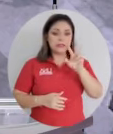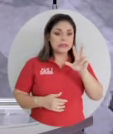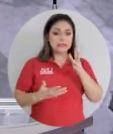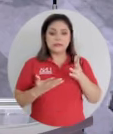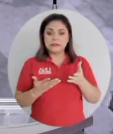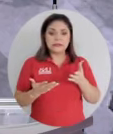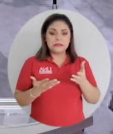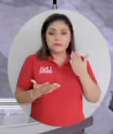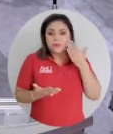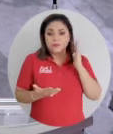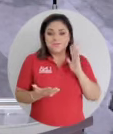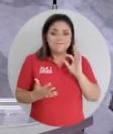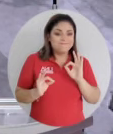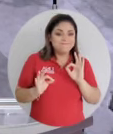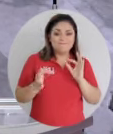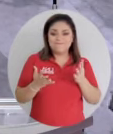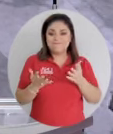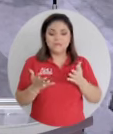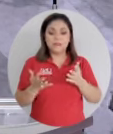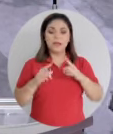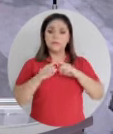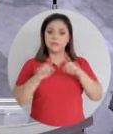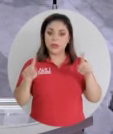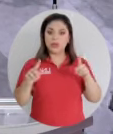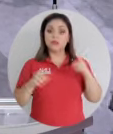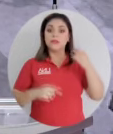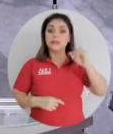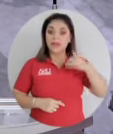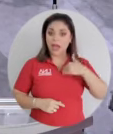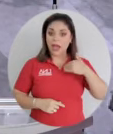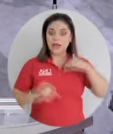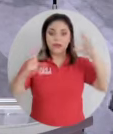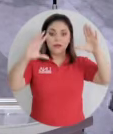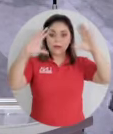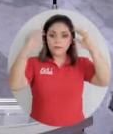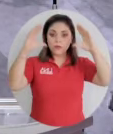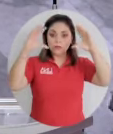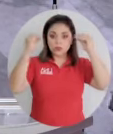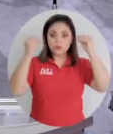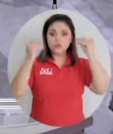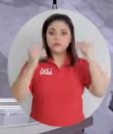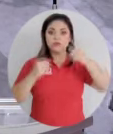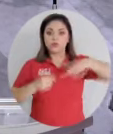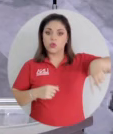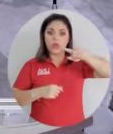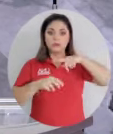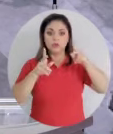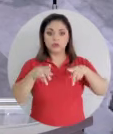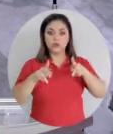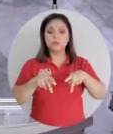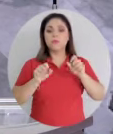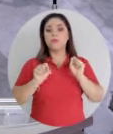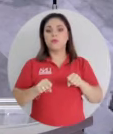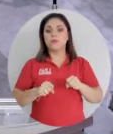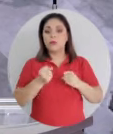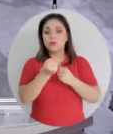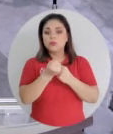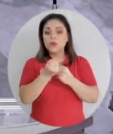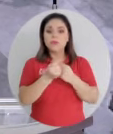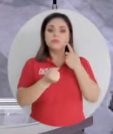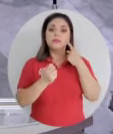tampoco pinta de la mejor manera, pero teniendo la información suficiente, pues toda la población costarricense podemos poner nuestro